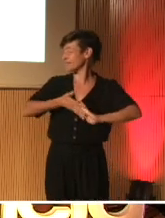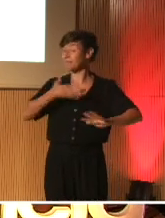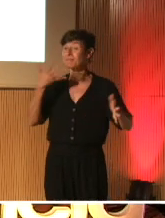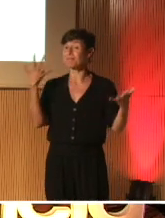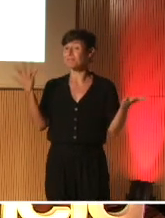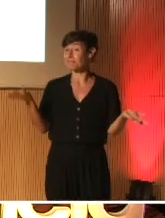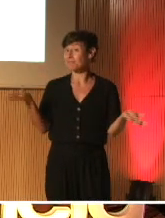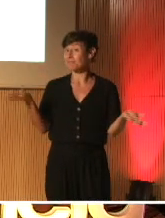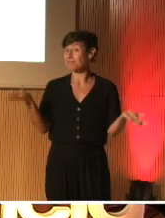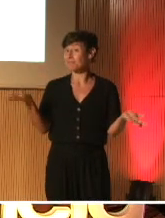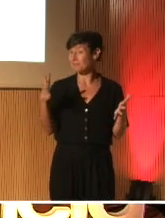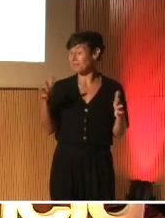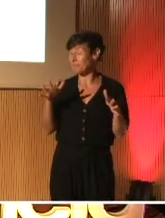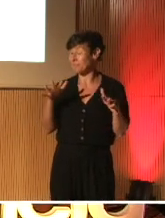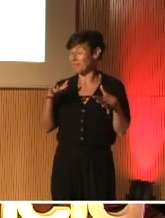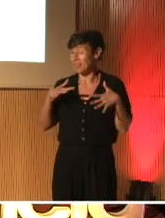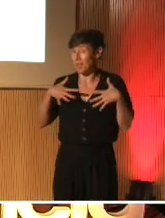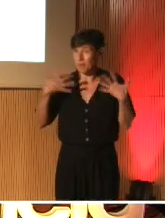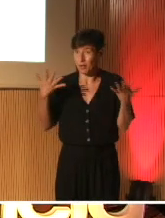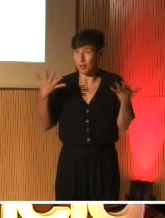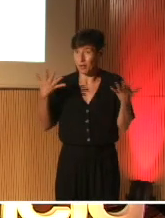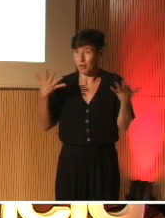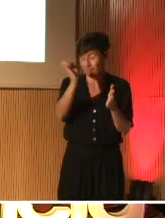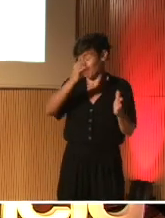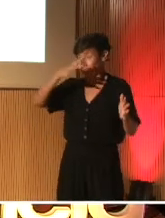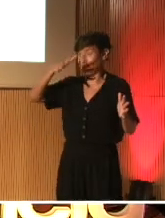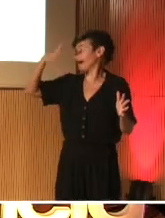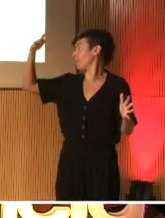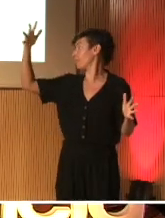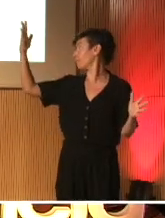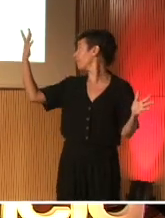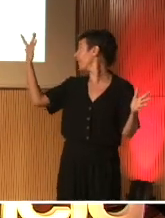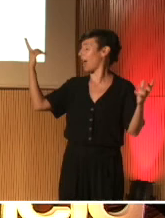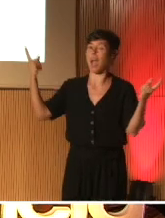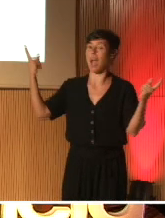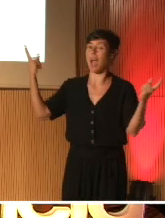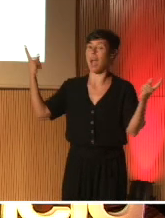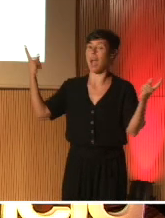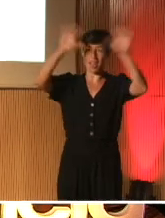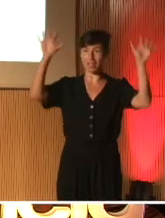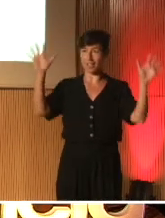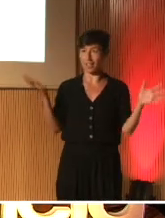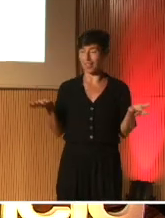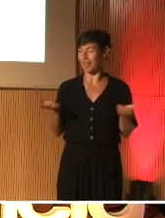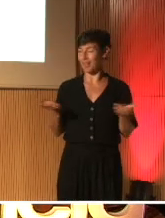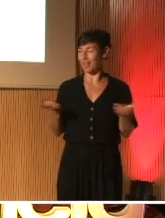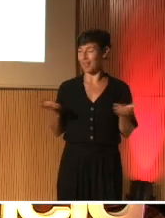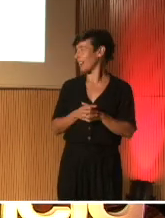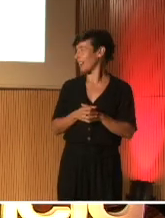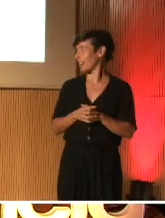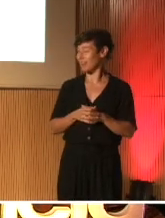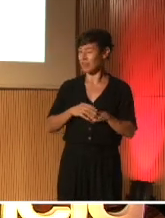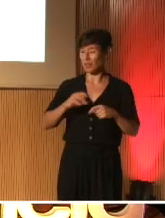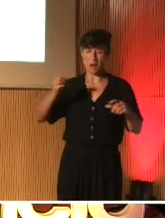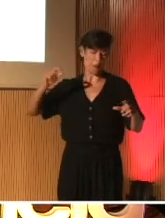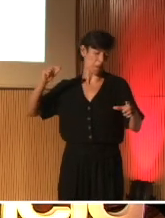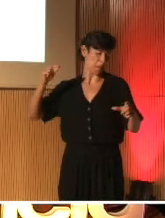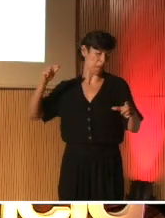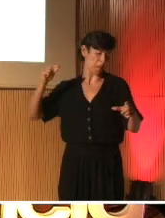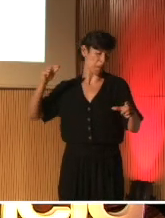de pronto un resplandor hace punta hasta aquí la guerra el haz de electrones impacta contra la